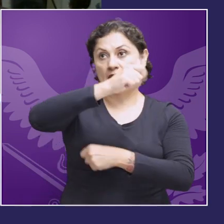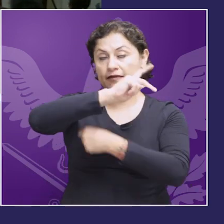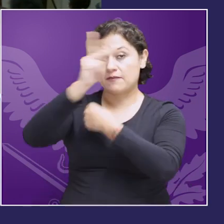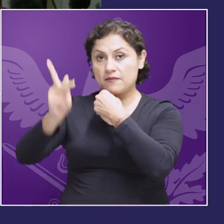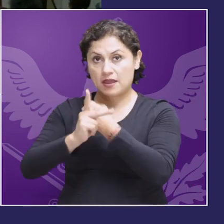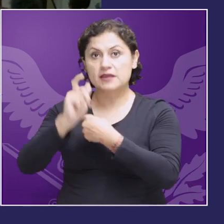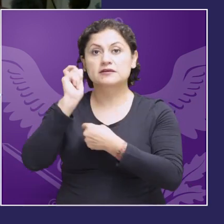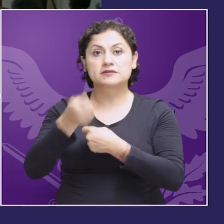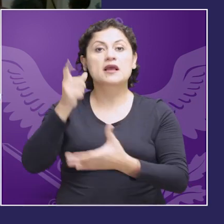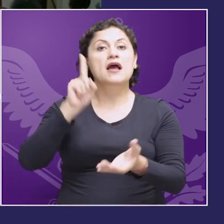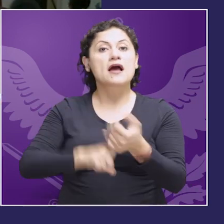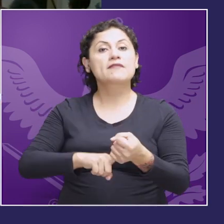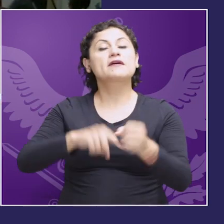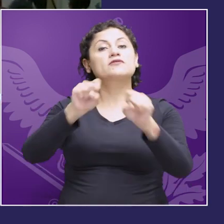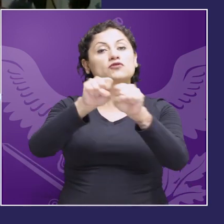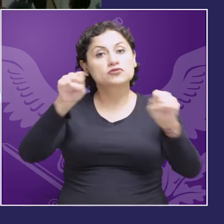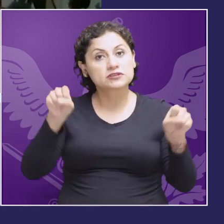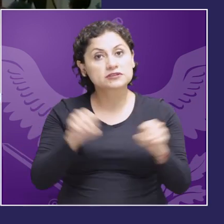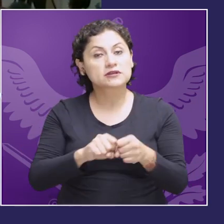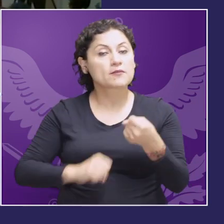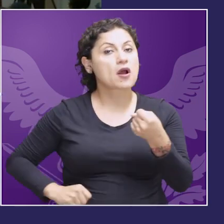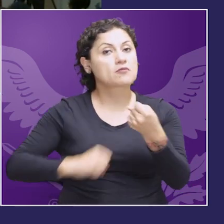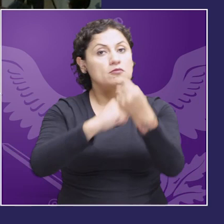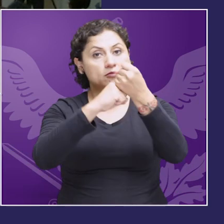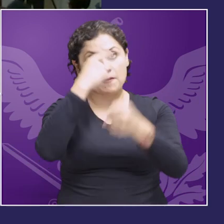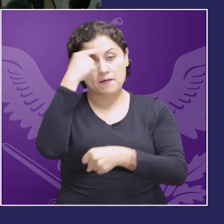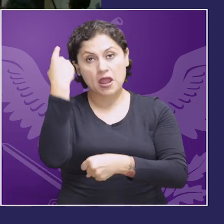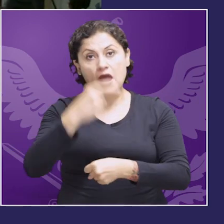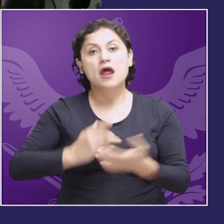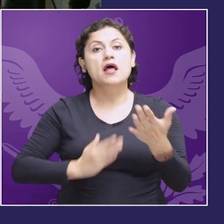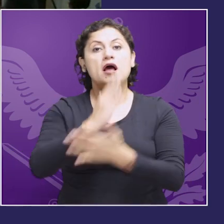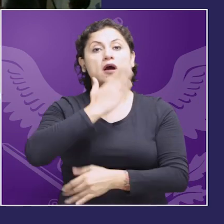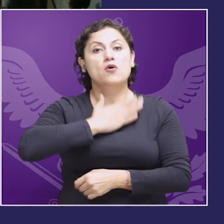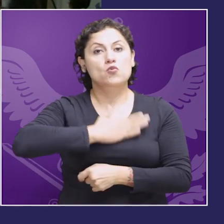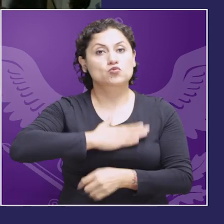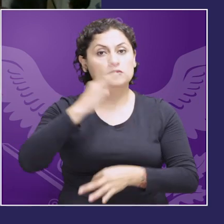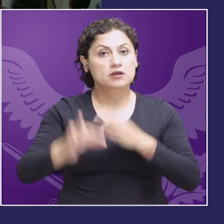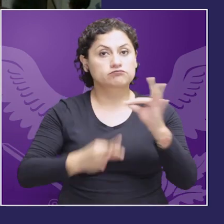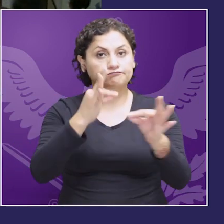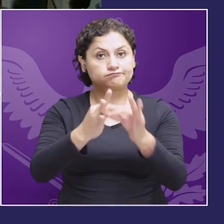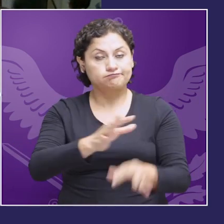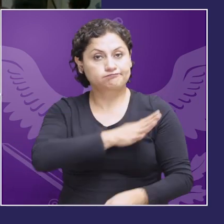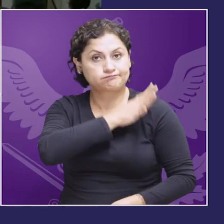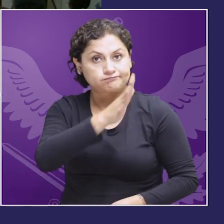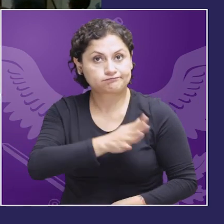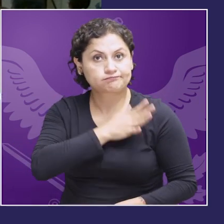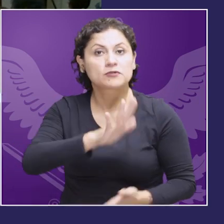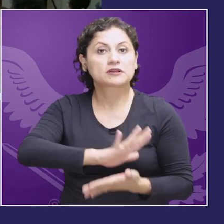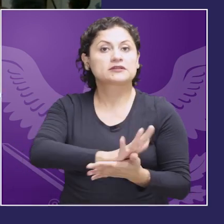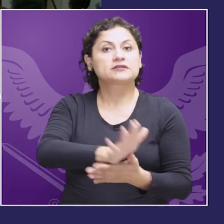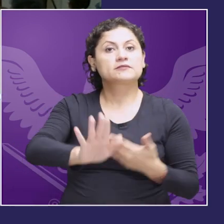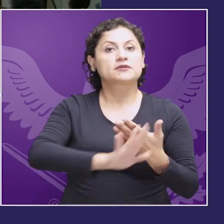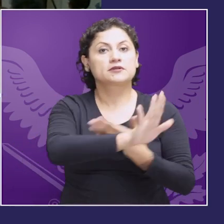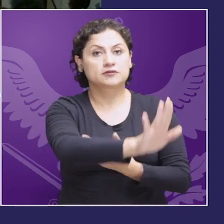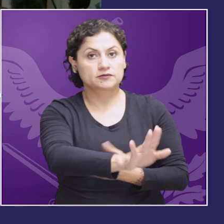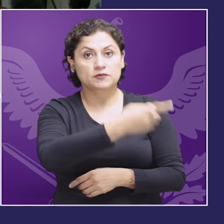calidad y sin discriminación. Quienes trabajamos en el Estado sabemos que el acceso a la justicia no depende solo del operador o la operadora